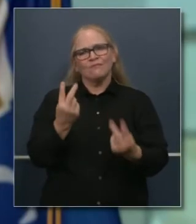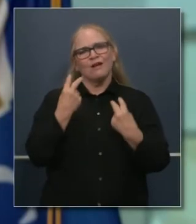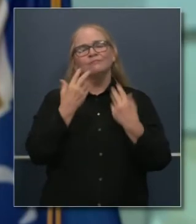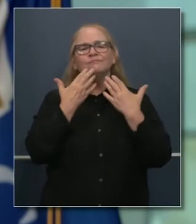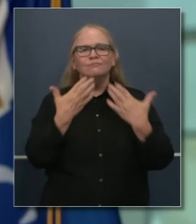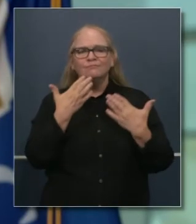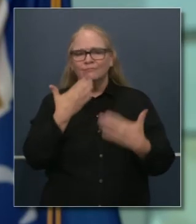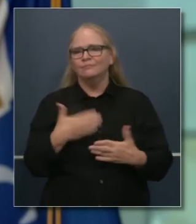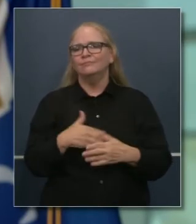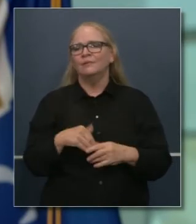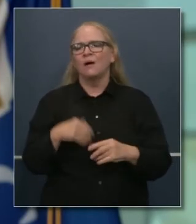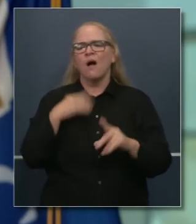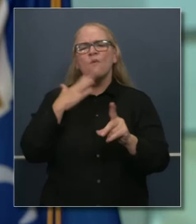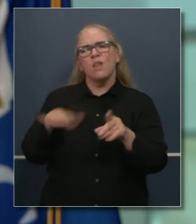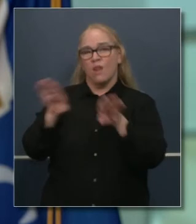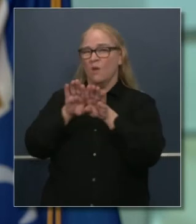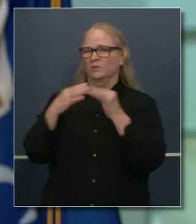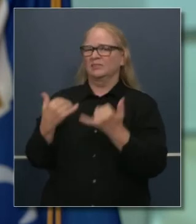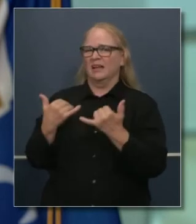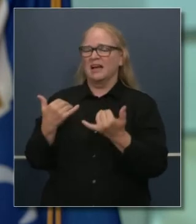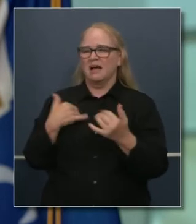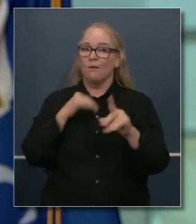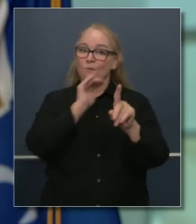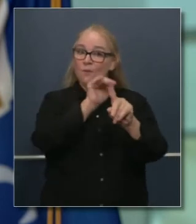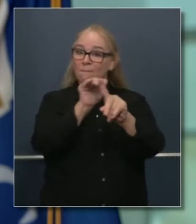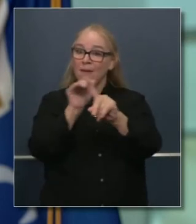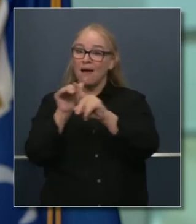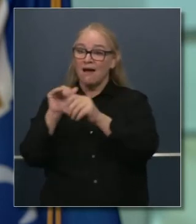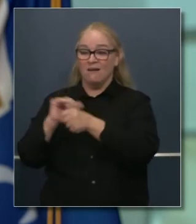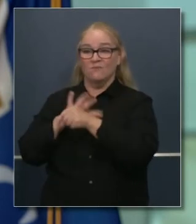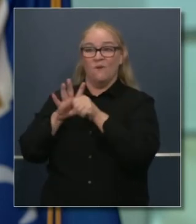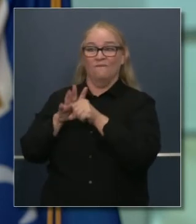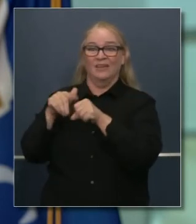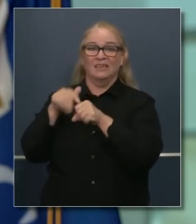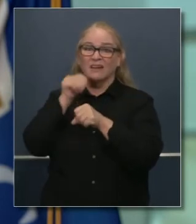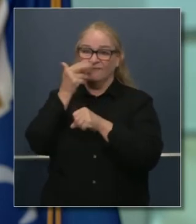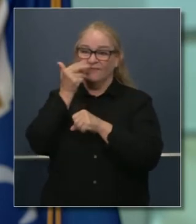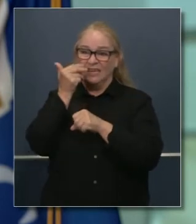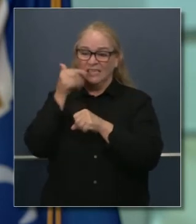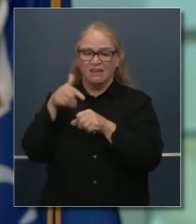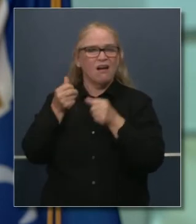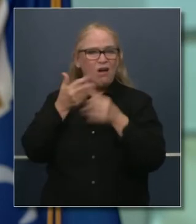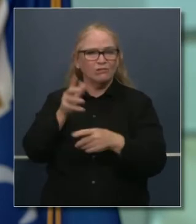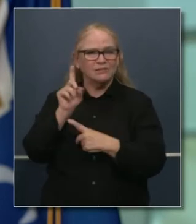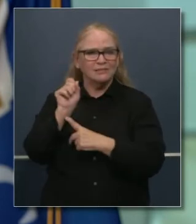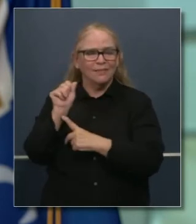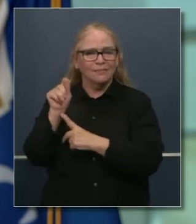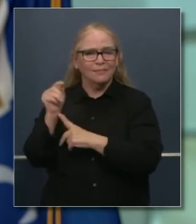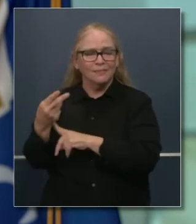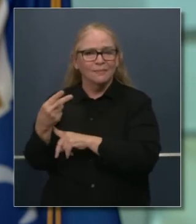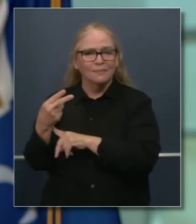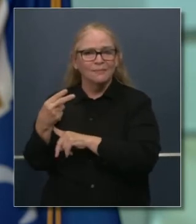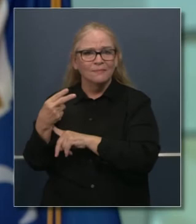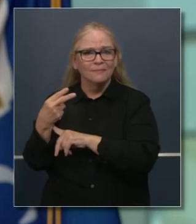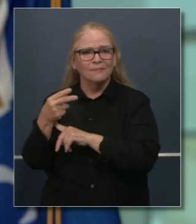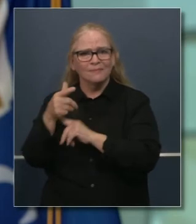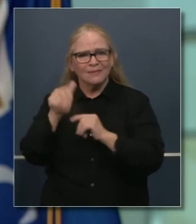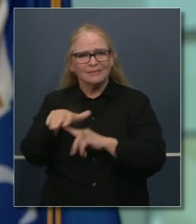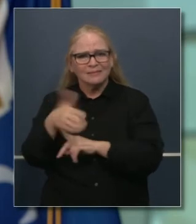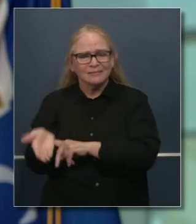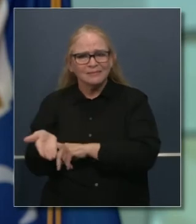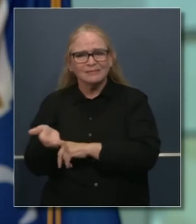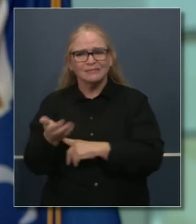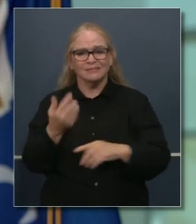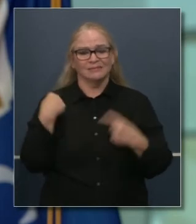en nuestras presentaciones quiero concluir recordándoles cuán mortal puede ser esta enfermedad en el transcurso de los